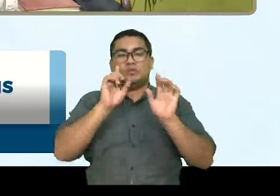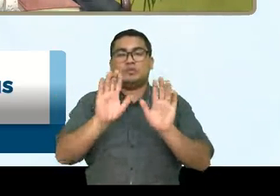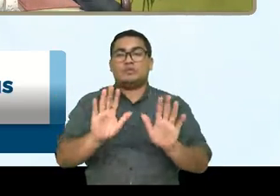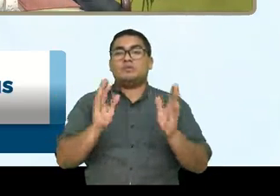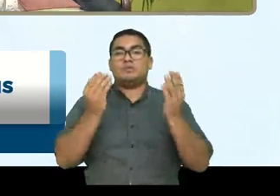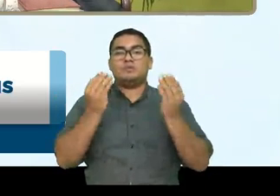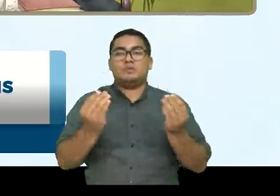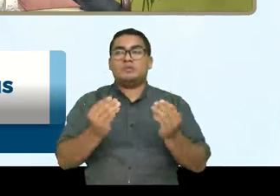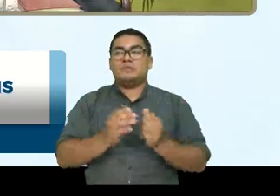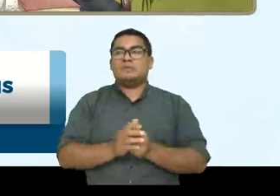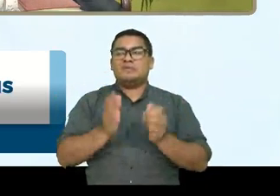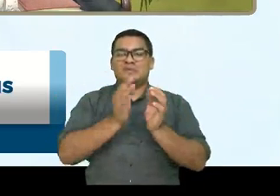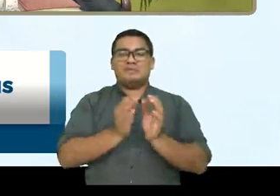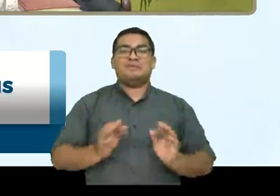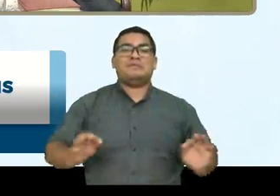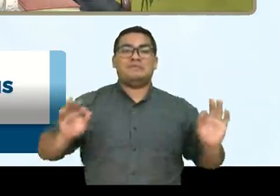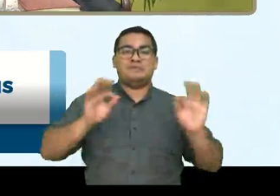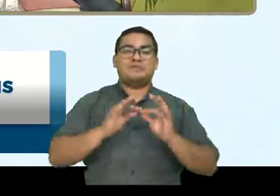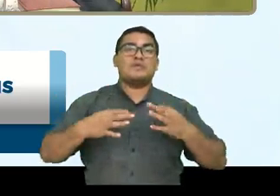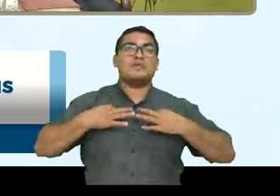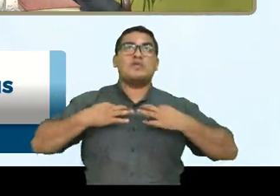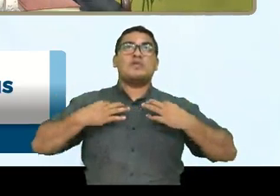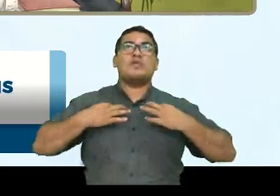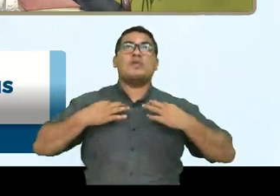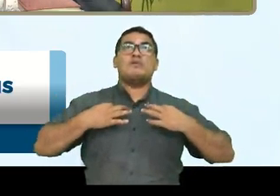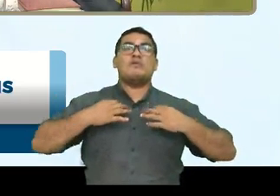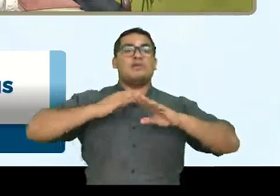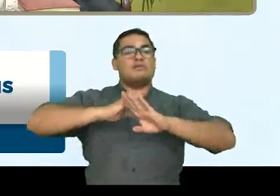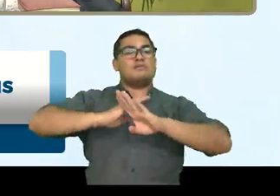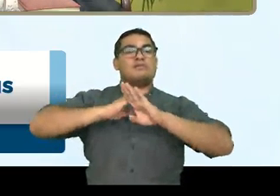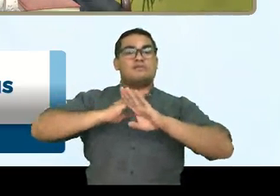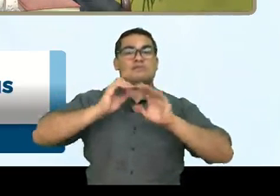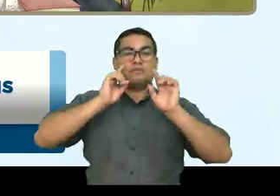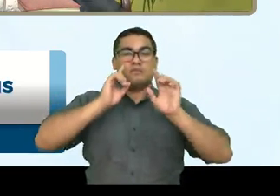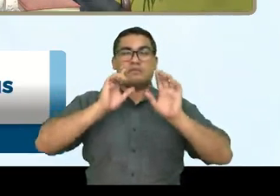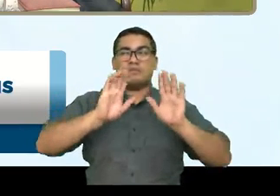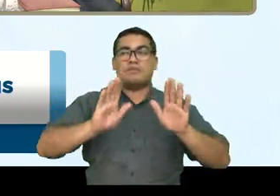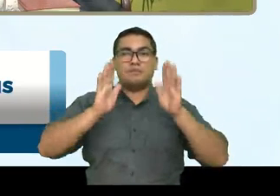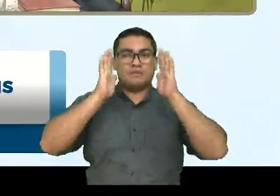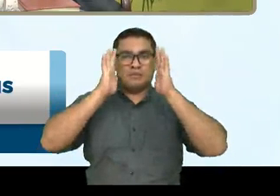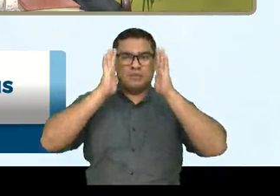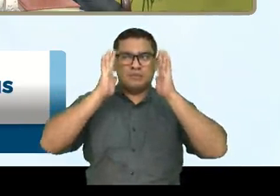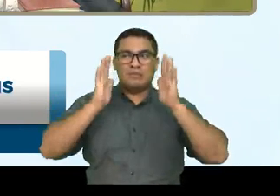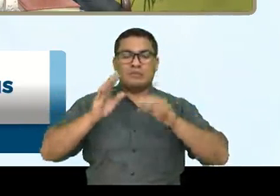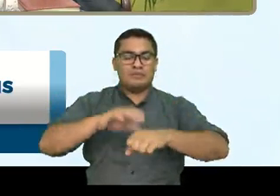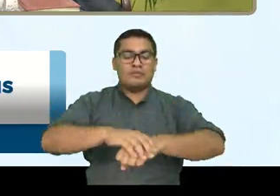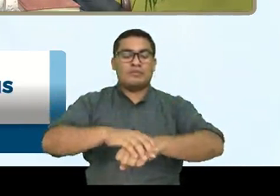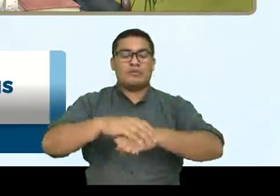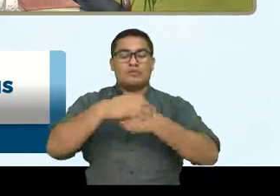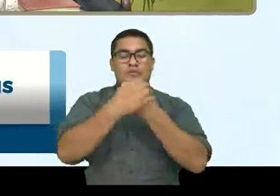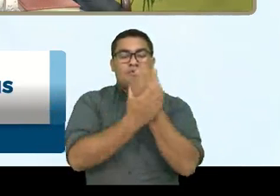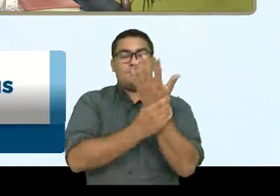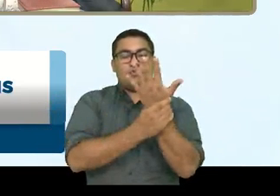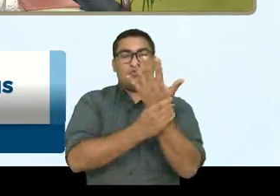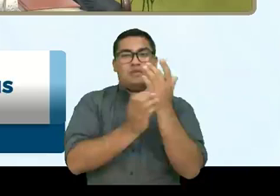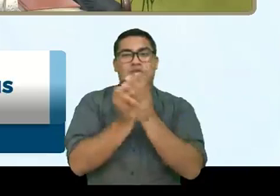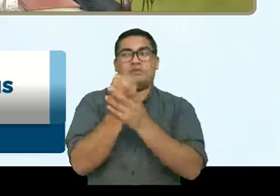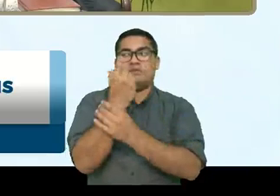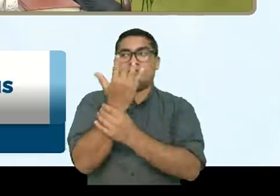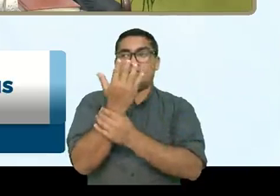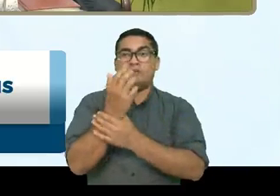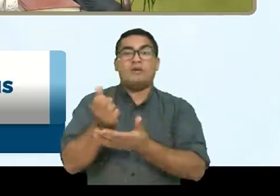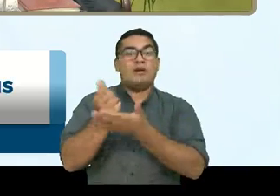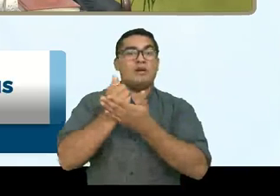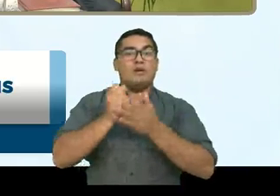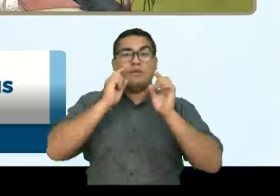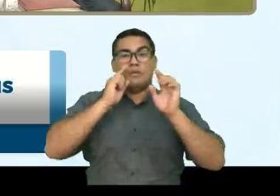cuidado, usar ropa adecuada. Lo que es traje impermeable, guantes, ¿verdad? Que le ayudan a uno a protegerse si